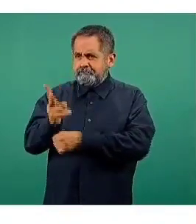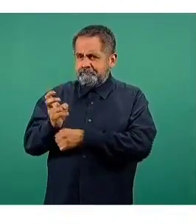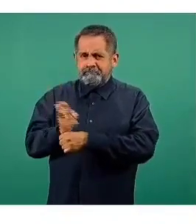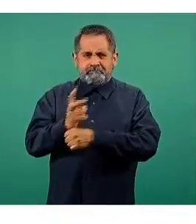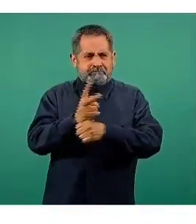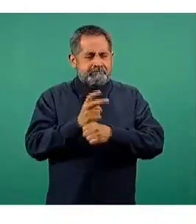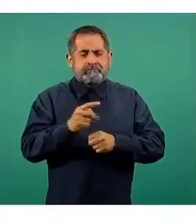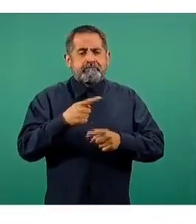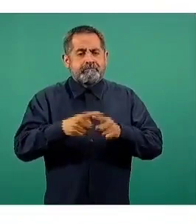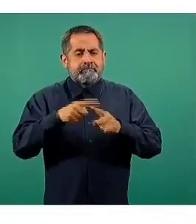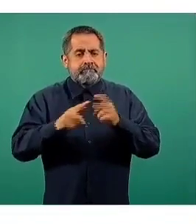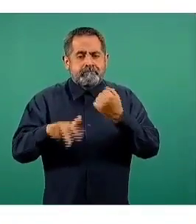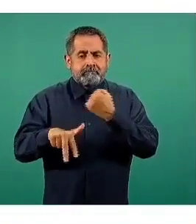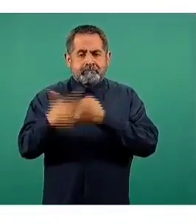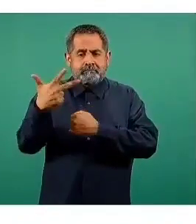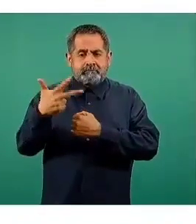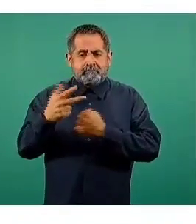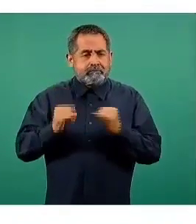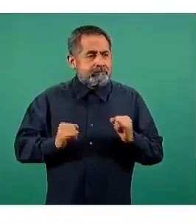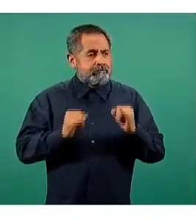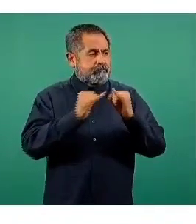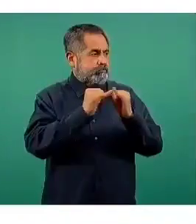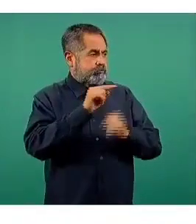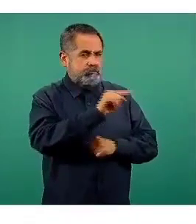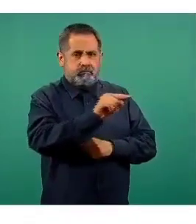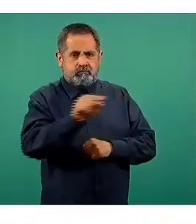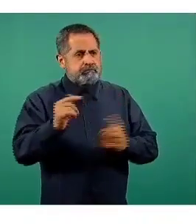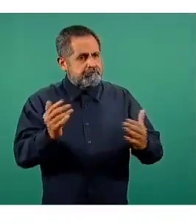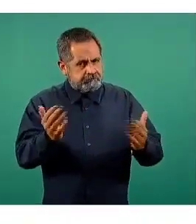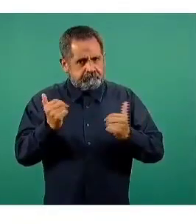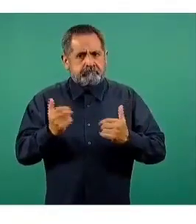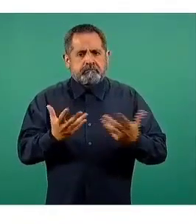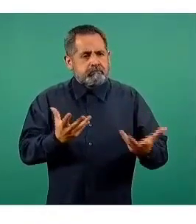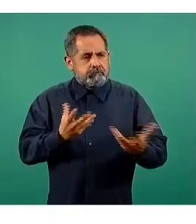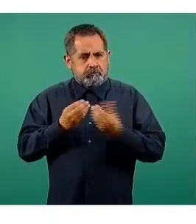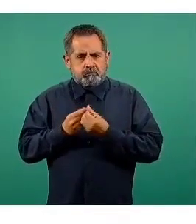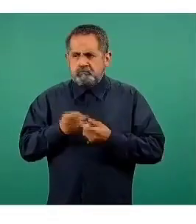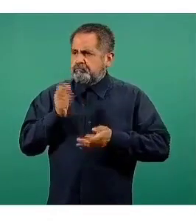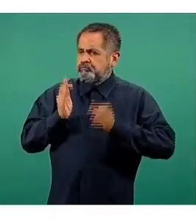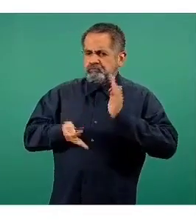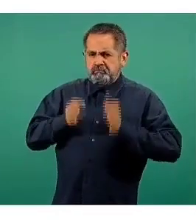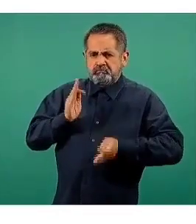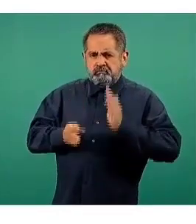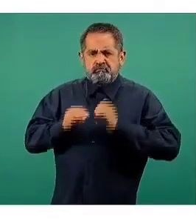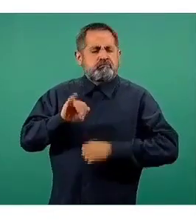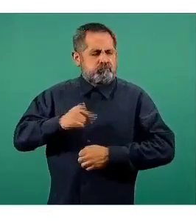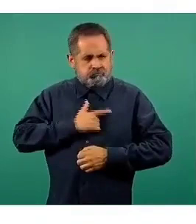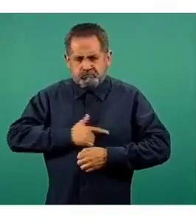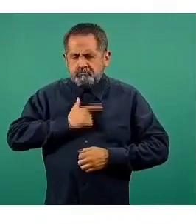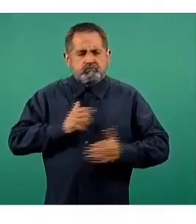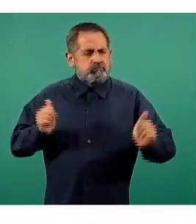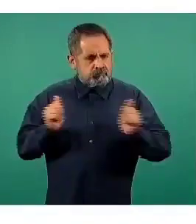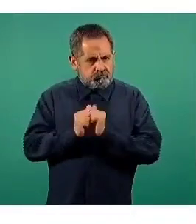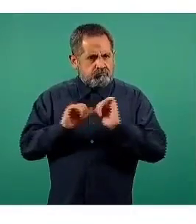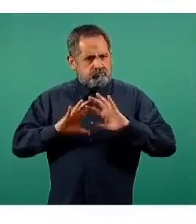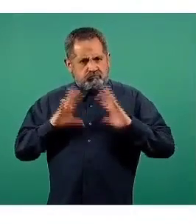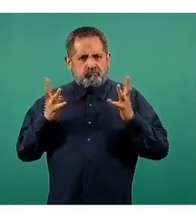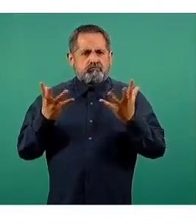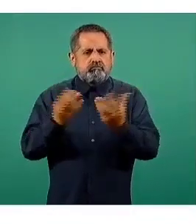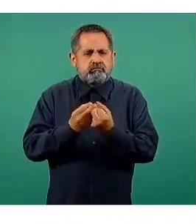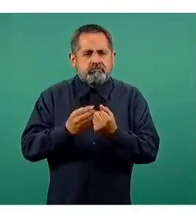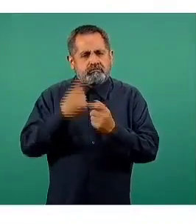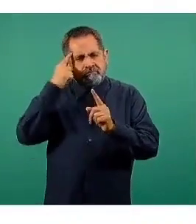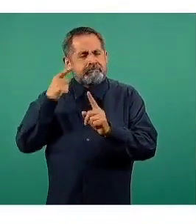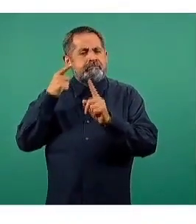13 instituciones que de manera muy entusiasta aceptaron nuestra invitación, y el